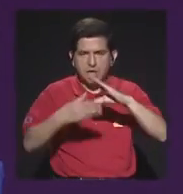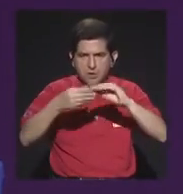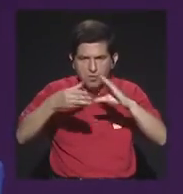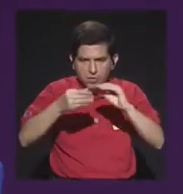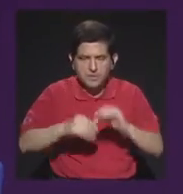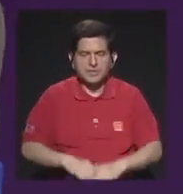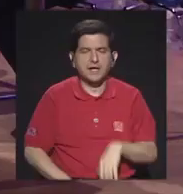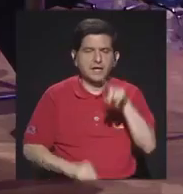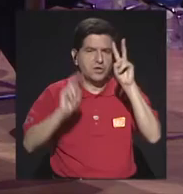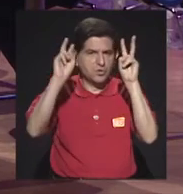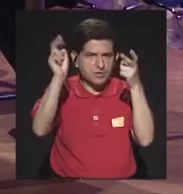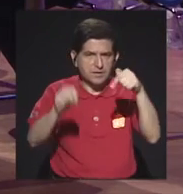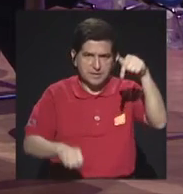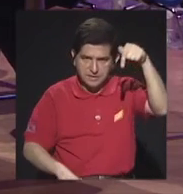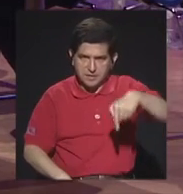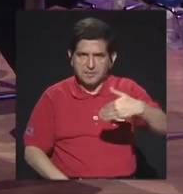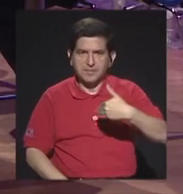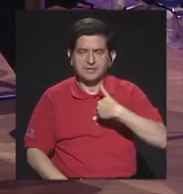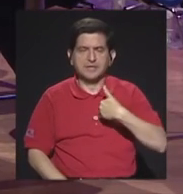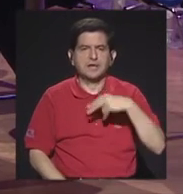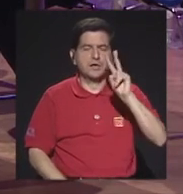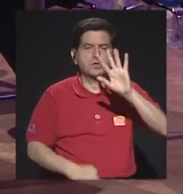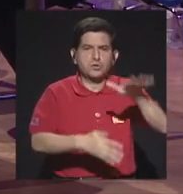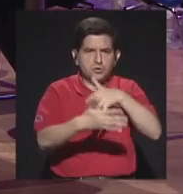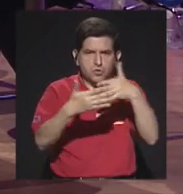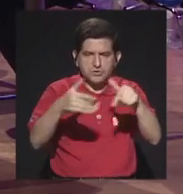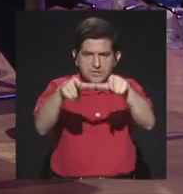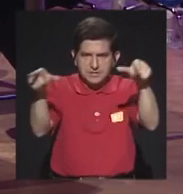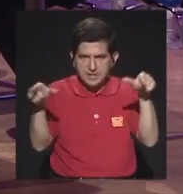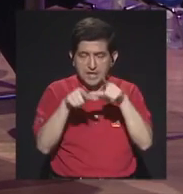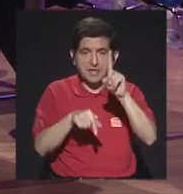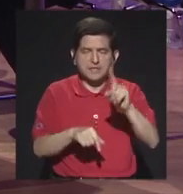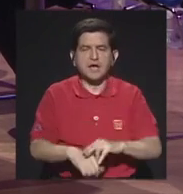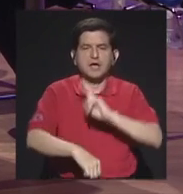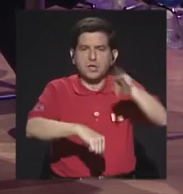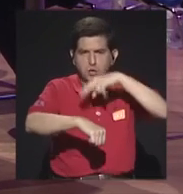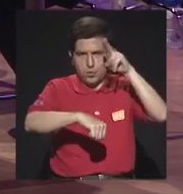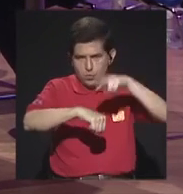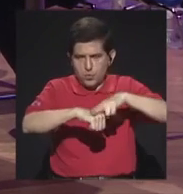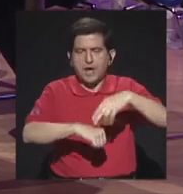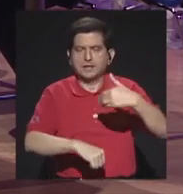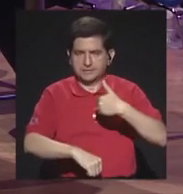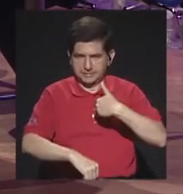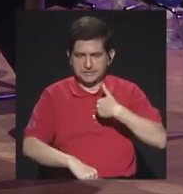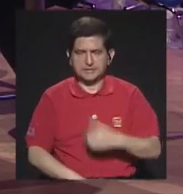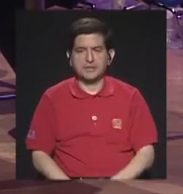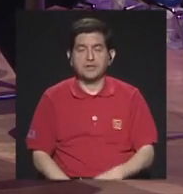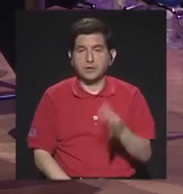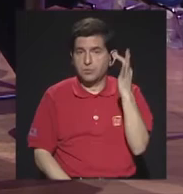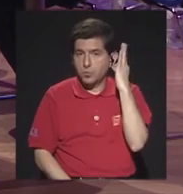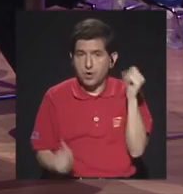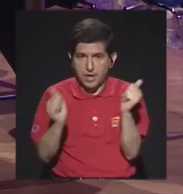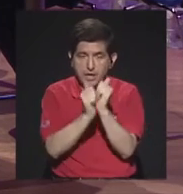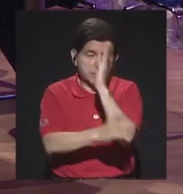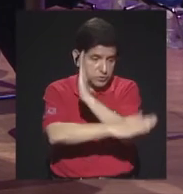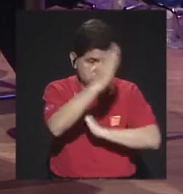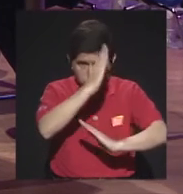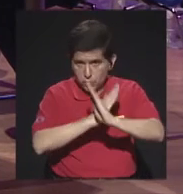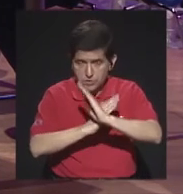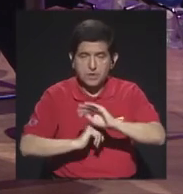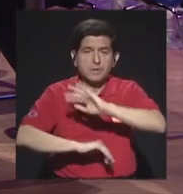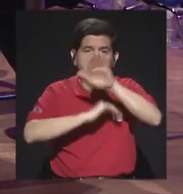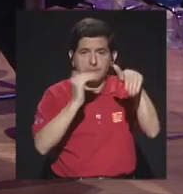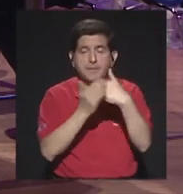que estamos planteando. Aquí hay dos agendas locales y, por decirlo así, una agenda nacional, ¿verdad?, de mujeres con discapacidad que hay en